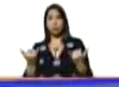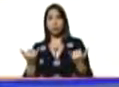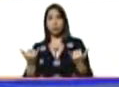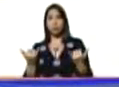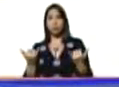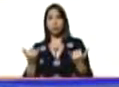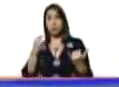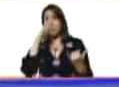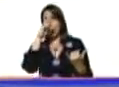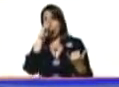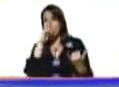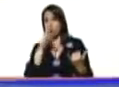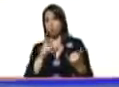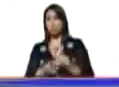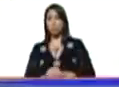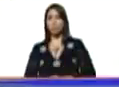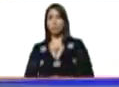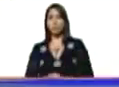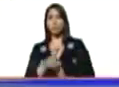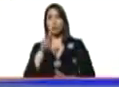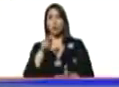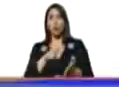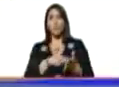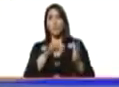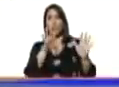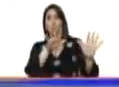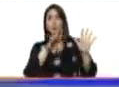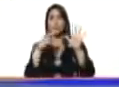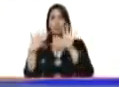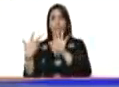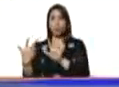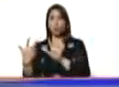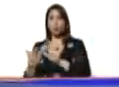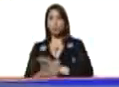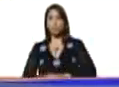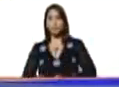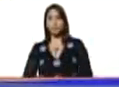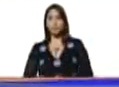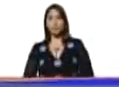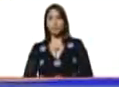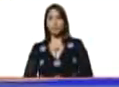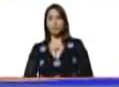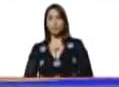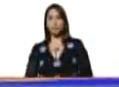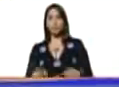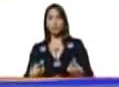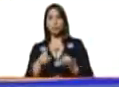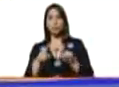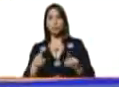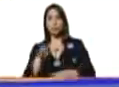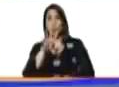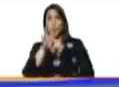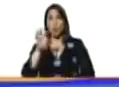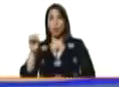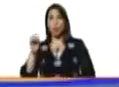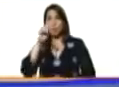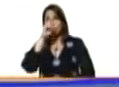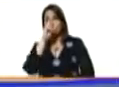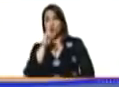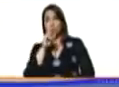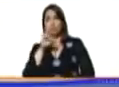en el año 2018, Ricardo Menéndez, cumplieron 40 años de la reforma.